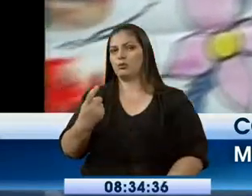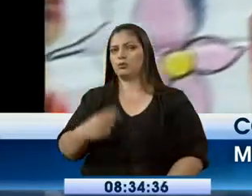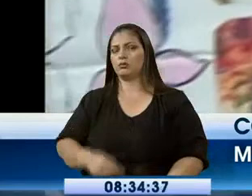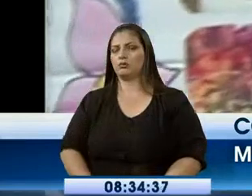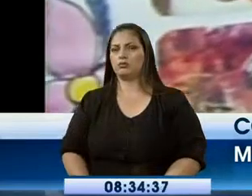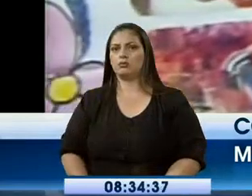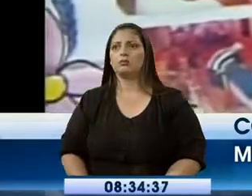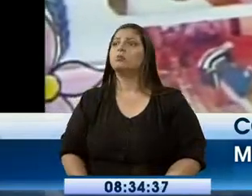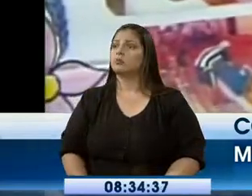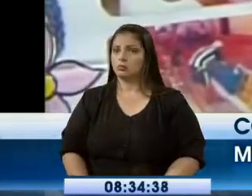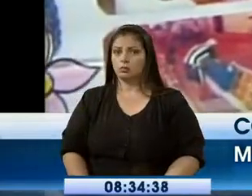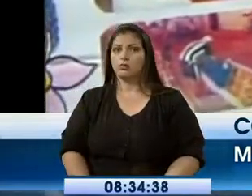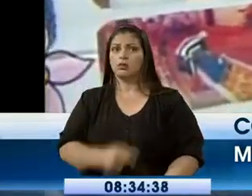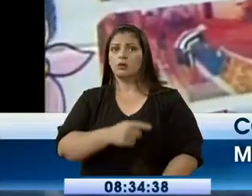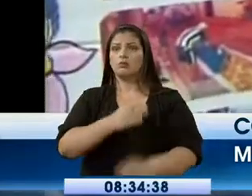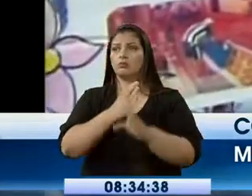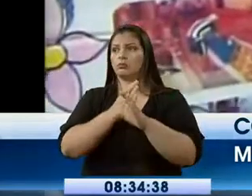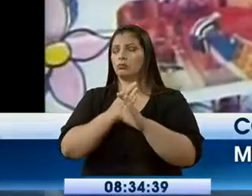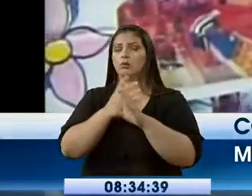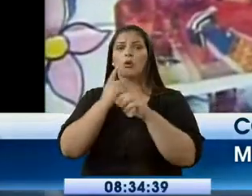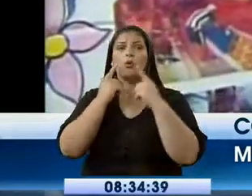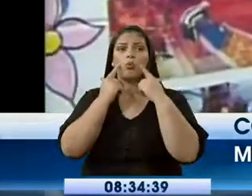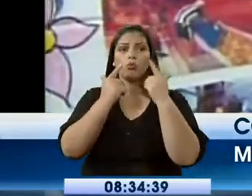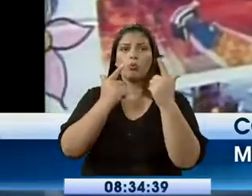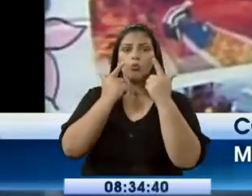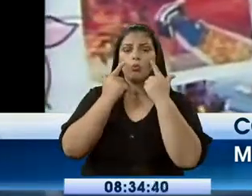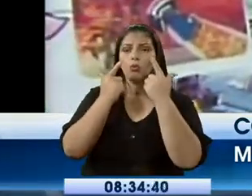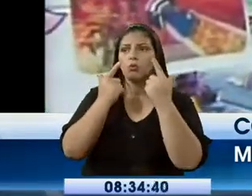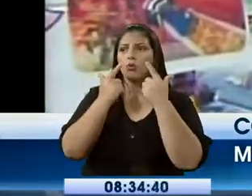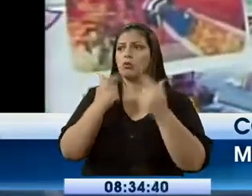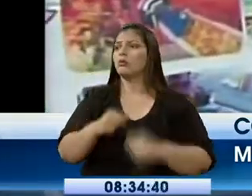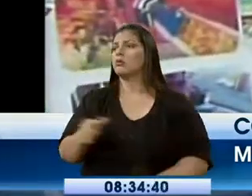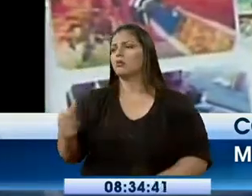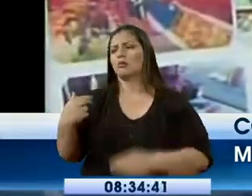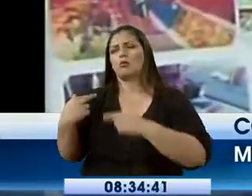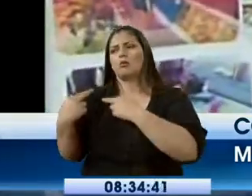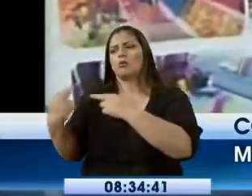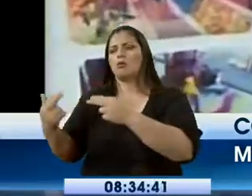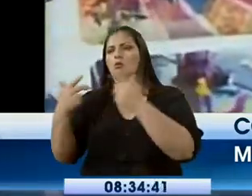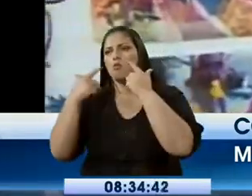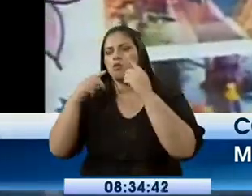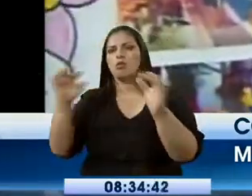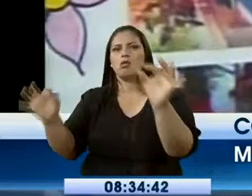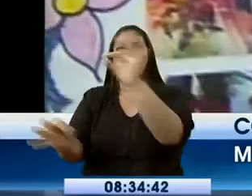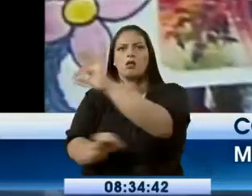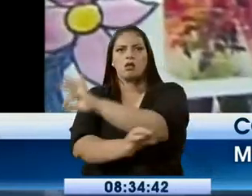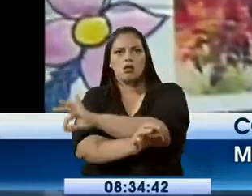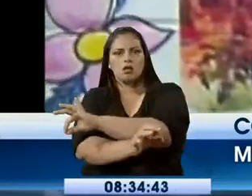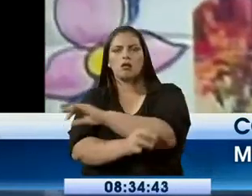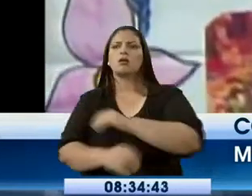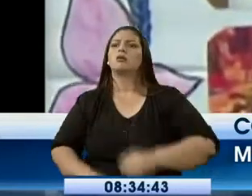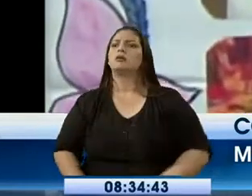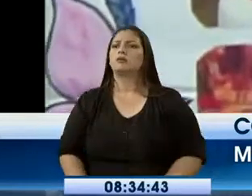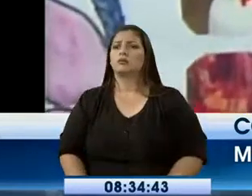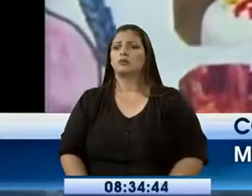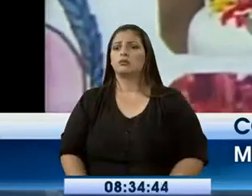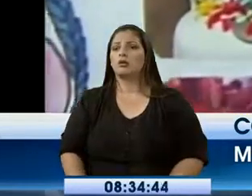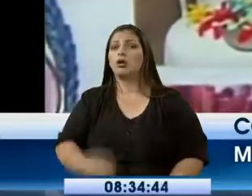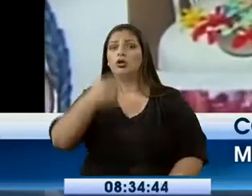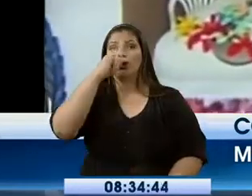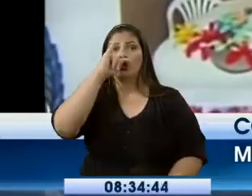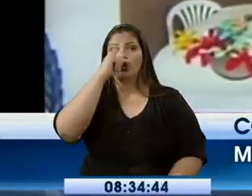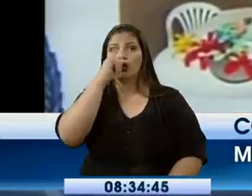para venirlo a cuidar, para venir a cuidar que los niños no dañen, que las personas cuiden, y para enseñarles sobre